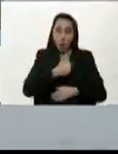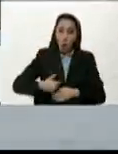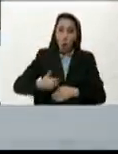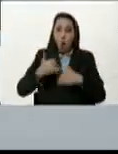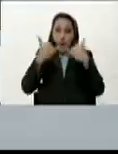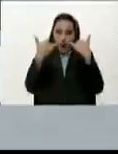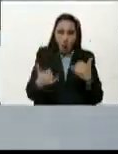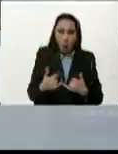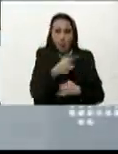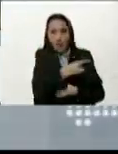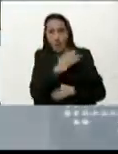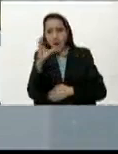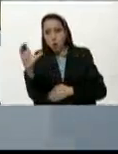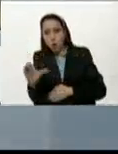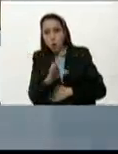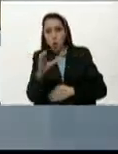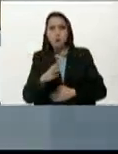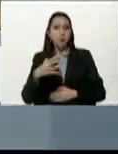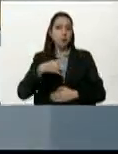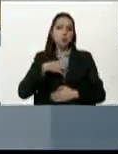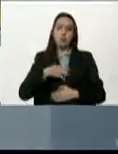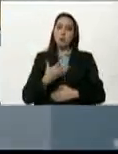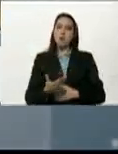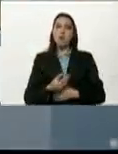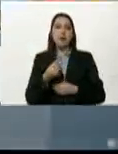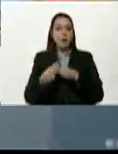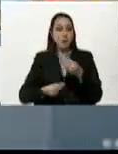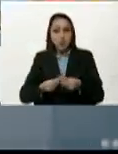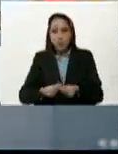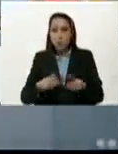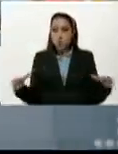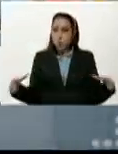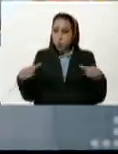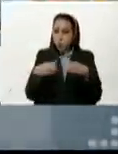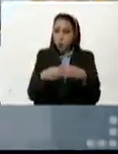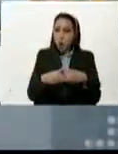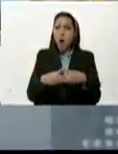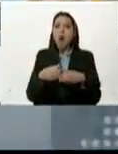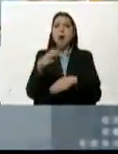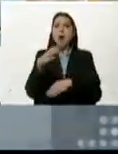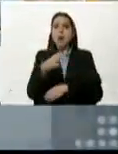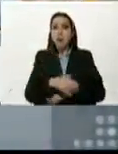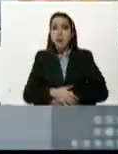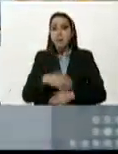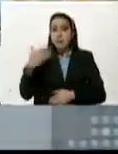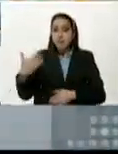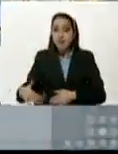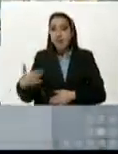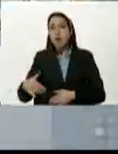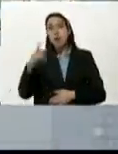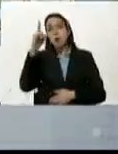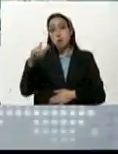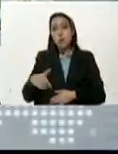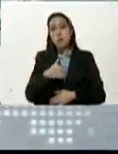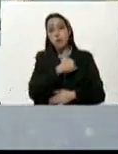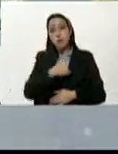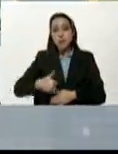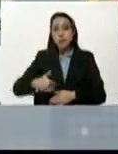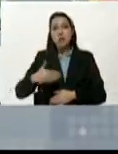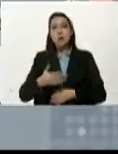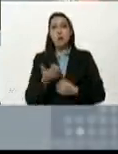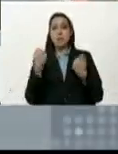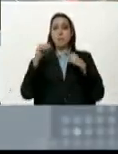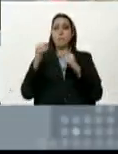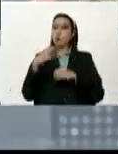no se puede imponer el extremismo partidista de derecha que se ha impuesto con iván duque